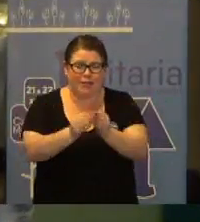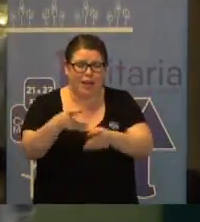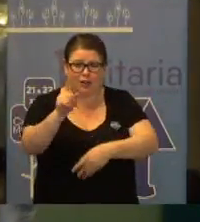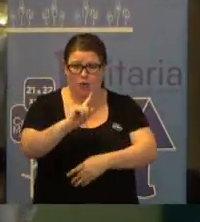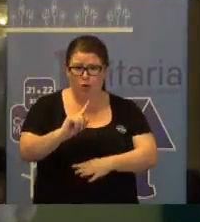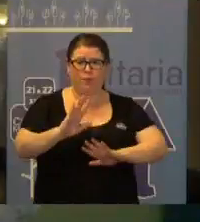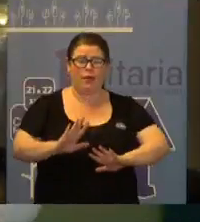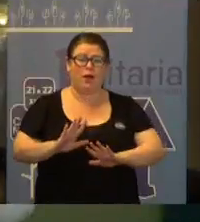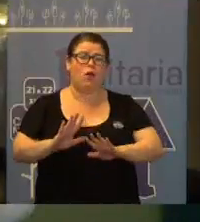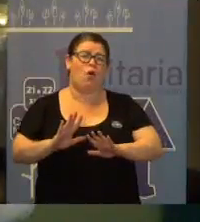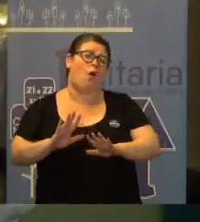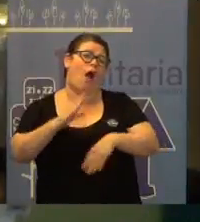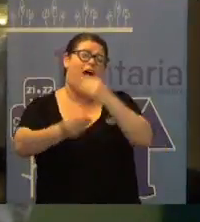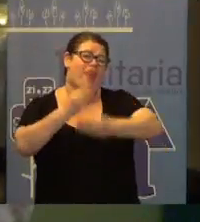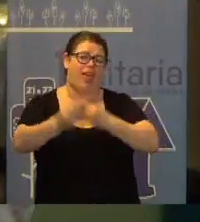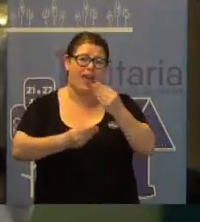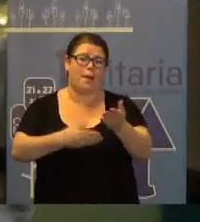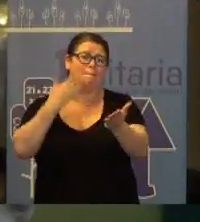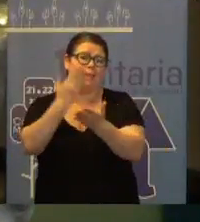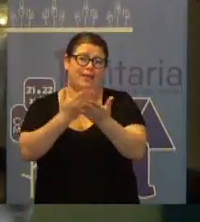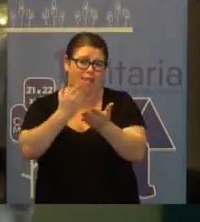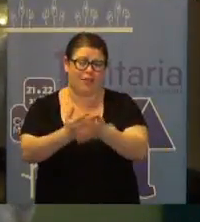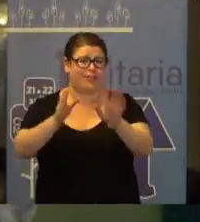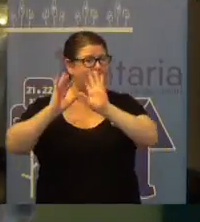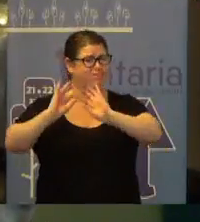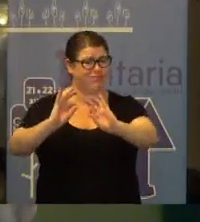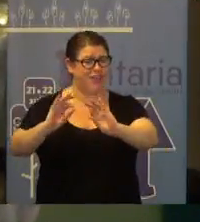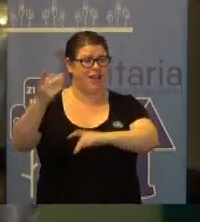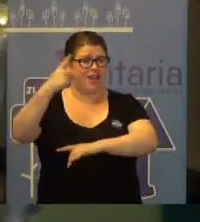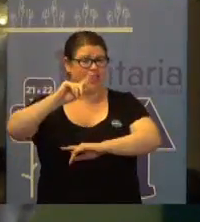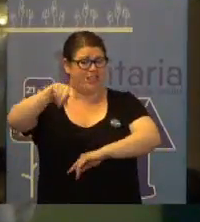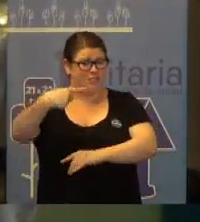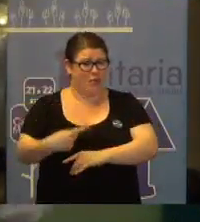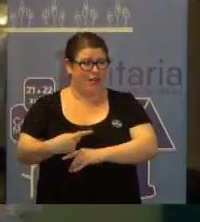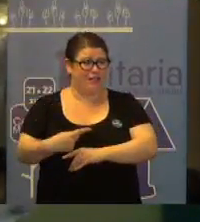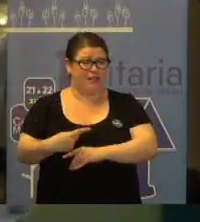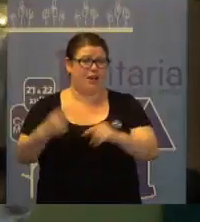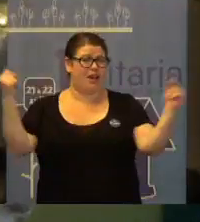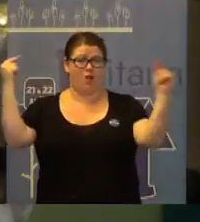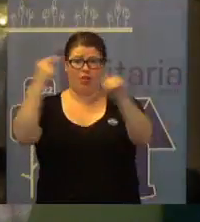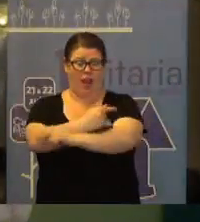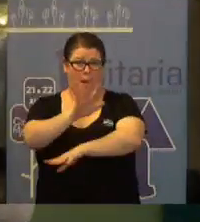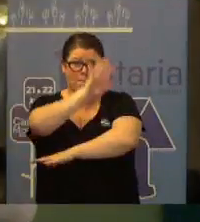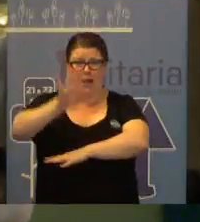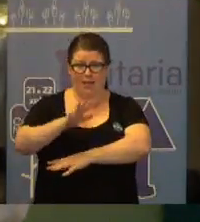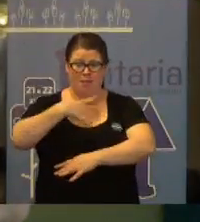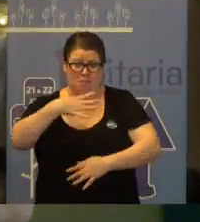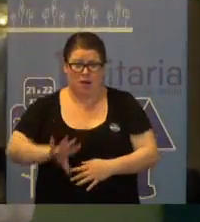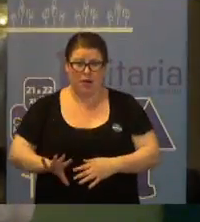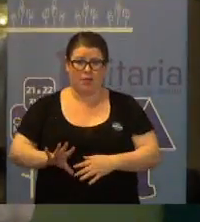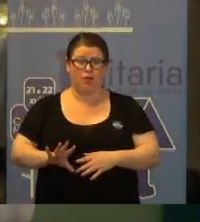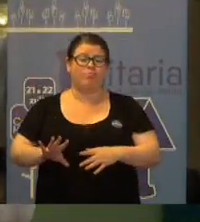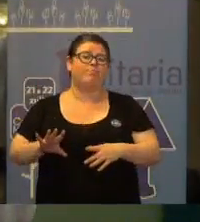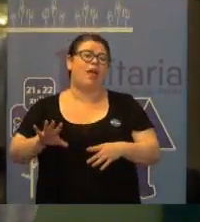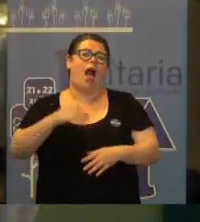que é articular demandas particulares que incluso poden parecer antagónicas alrededor de un elemento